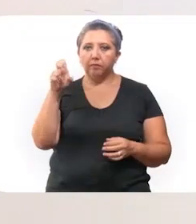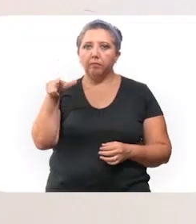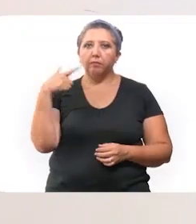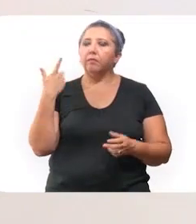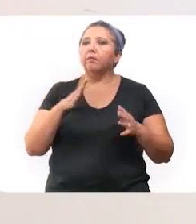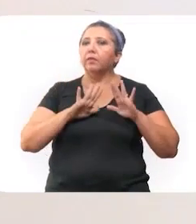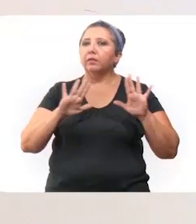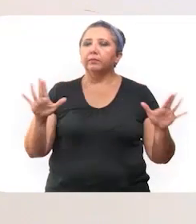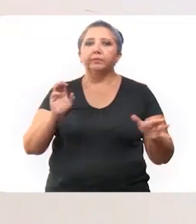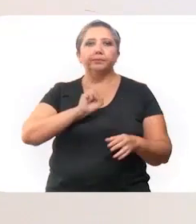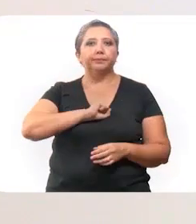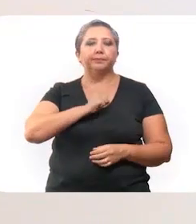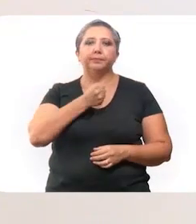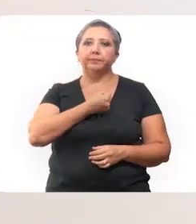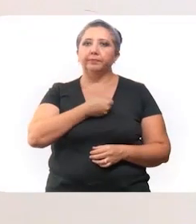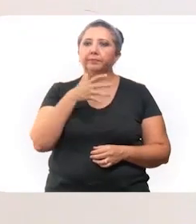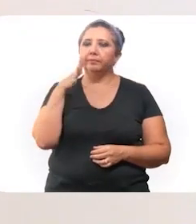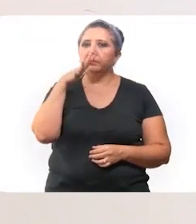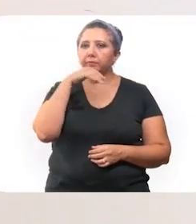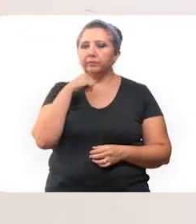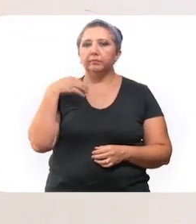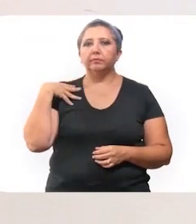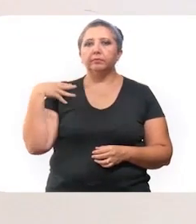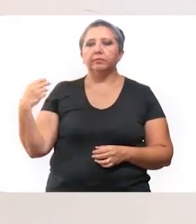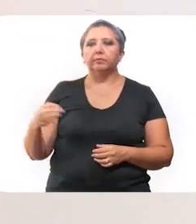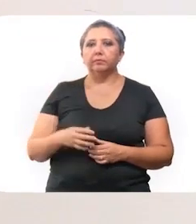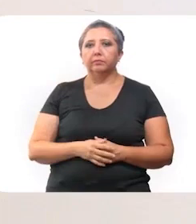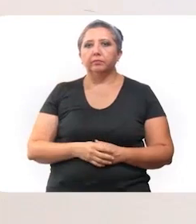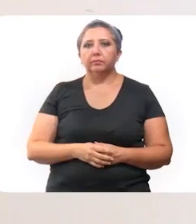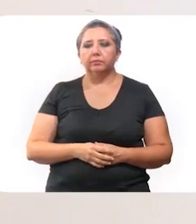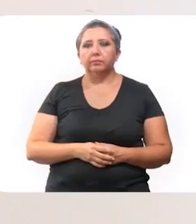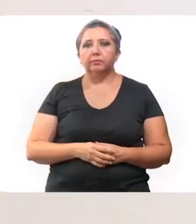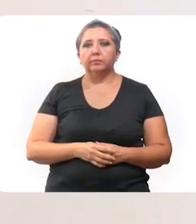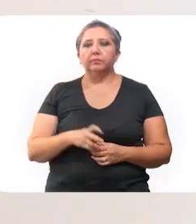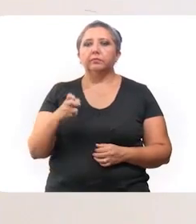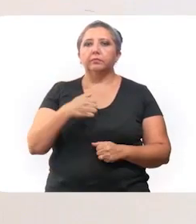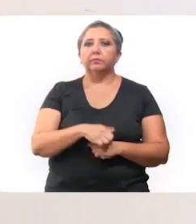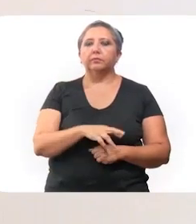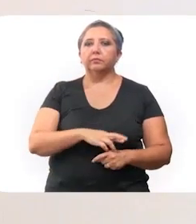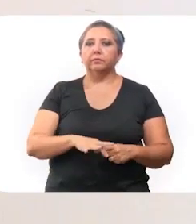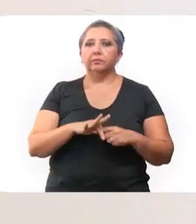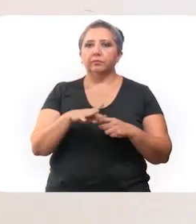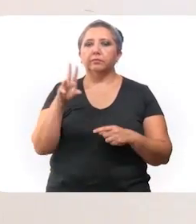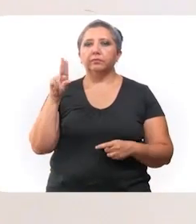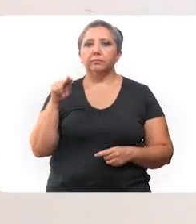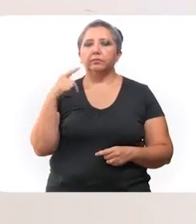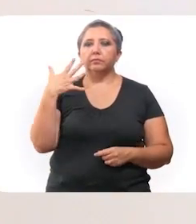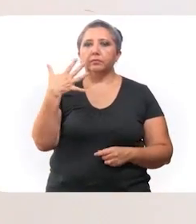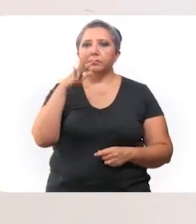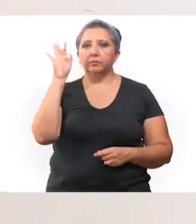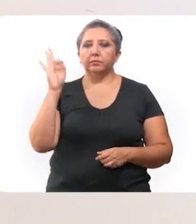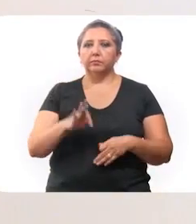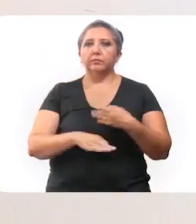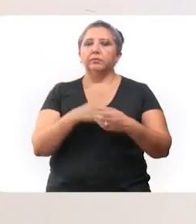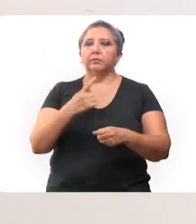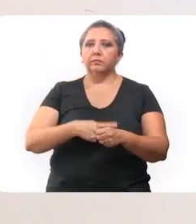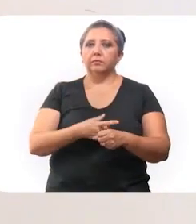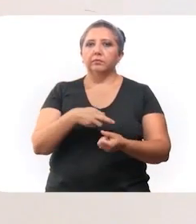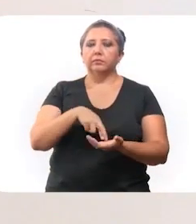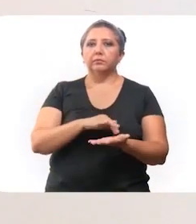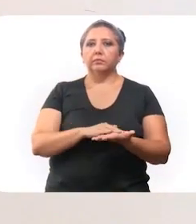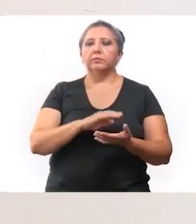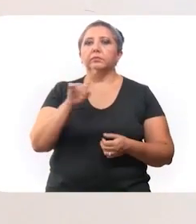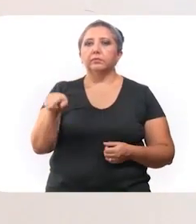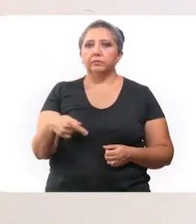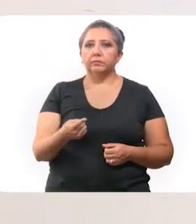38.212 pacientes ya se recuperaron, no presentan síntomas ni pueden contagiar. Esta cifra representa el 85% del total de